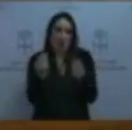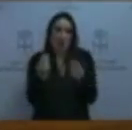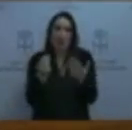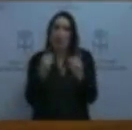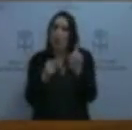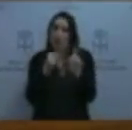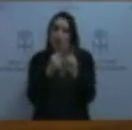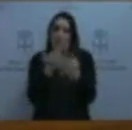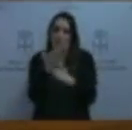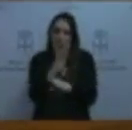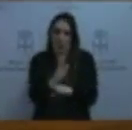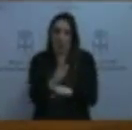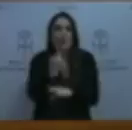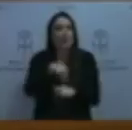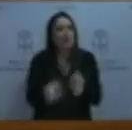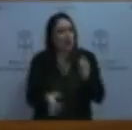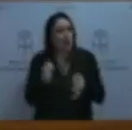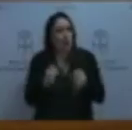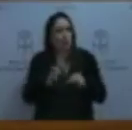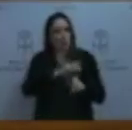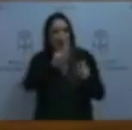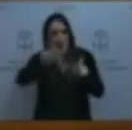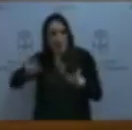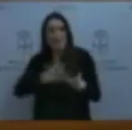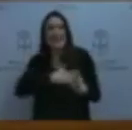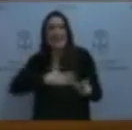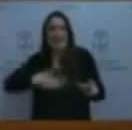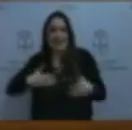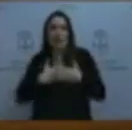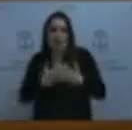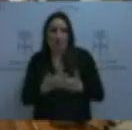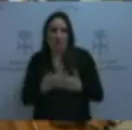también una justicia con la gente que quieren creer en el mundo rural. Gracias.